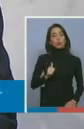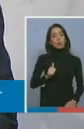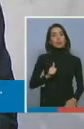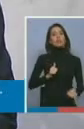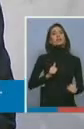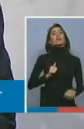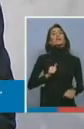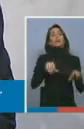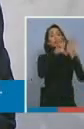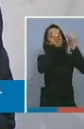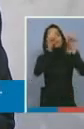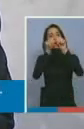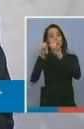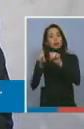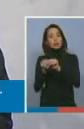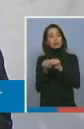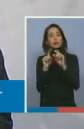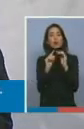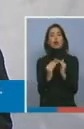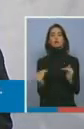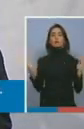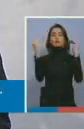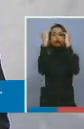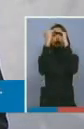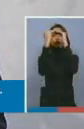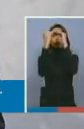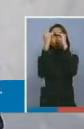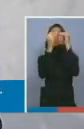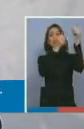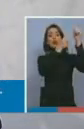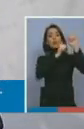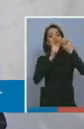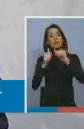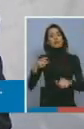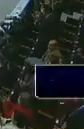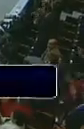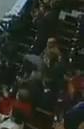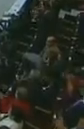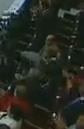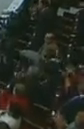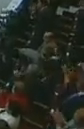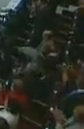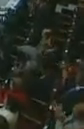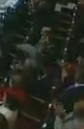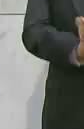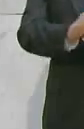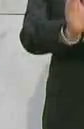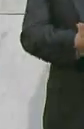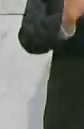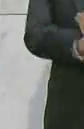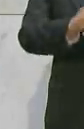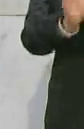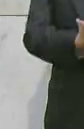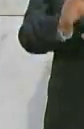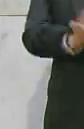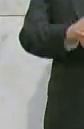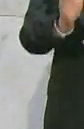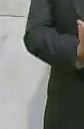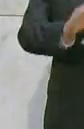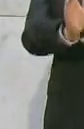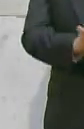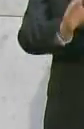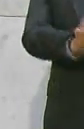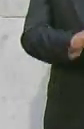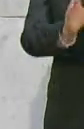nuestros compromisos y estar a la altura de los desafíos del Chile de hoy. La reconstrucción nacional dio inicio a la cuenta pública con